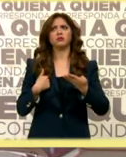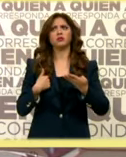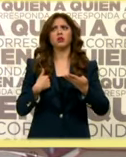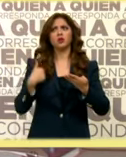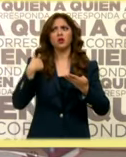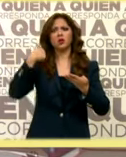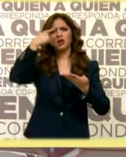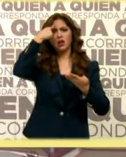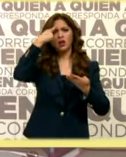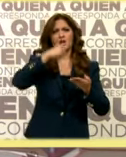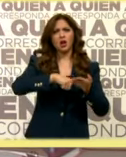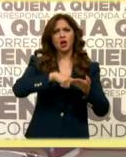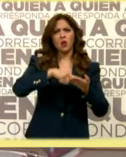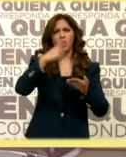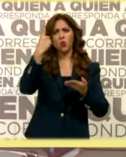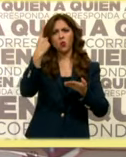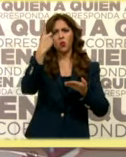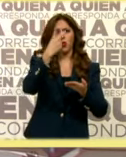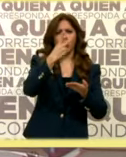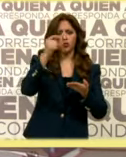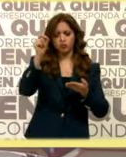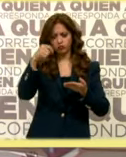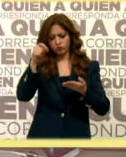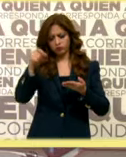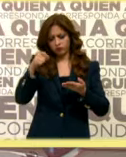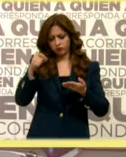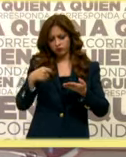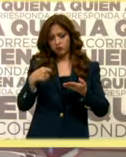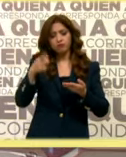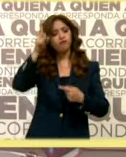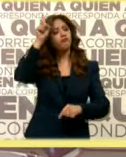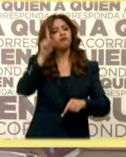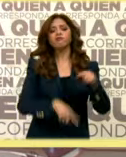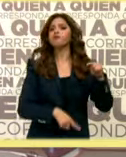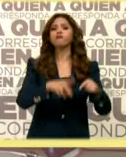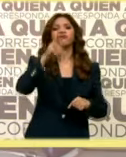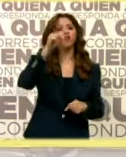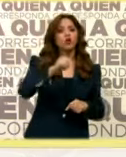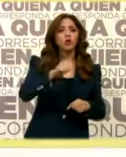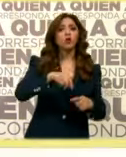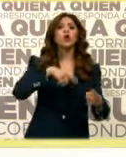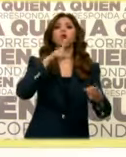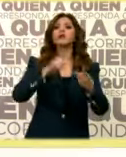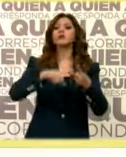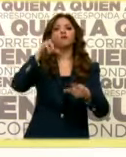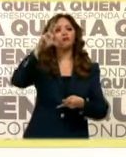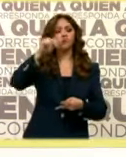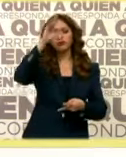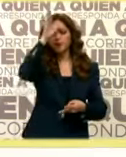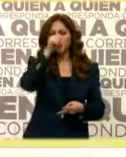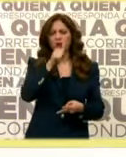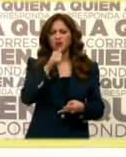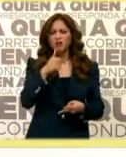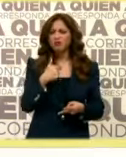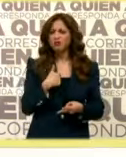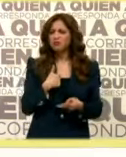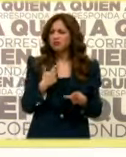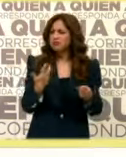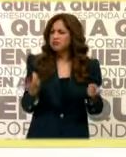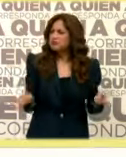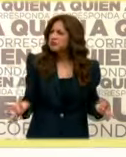era esta, la dos. Y me reprobaron. Y me reprobaron dos veces más. No supe después cómo la